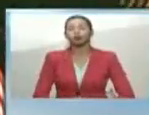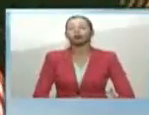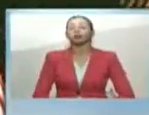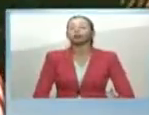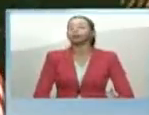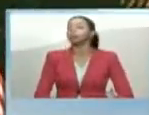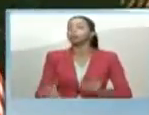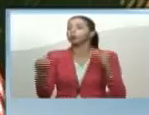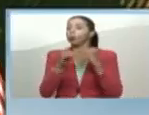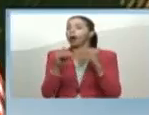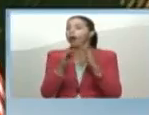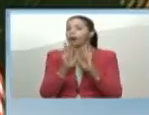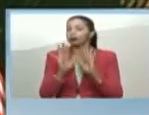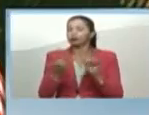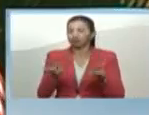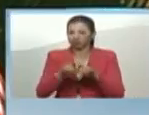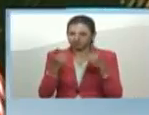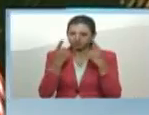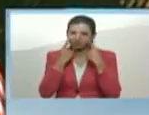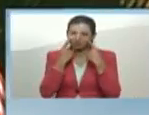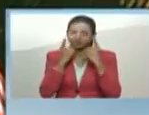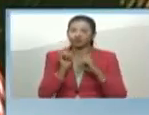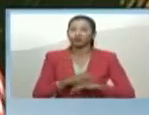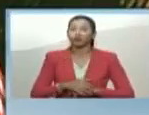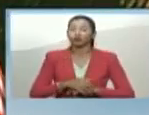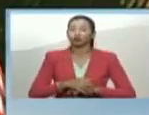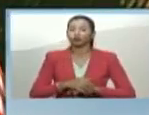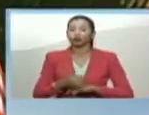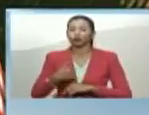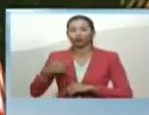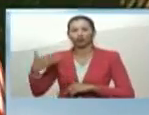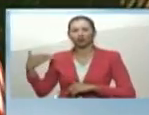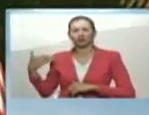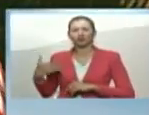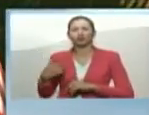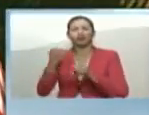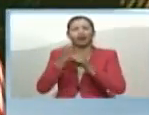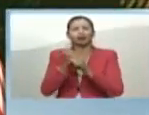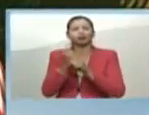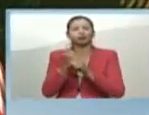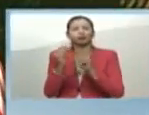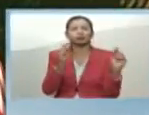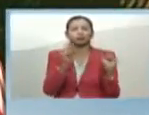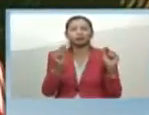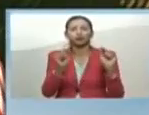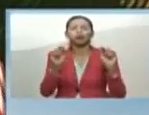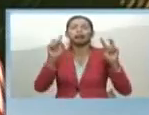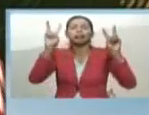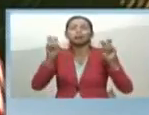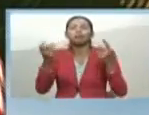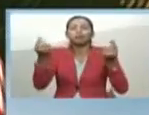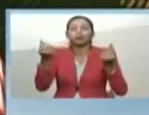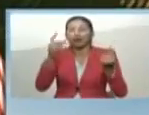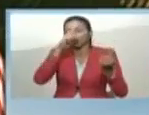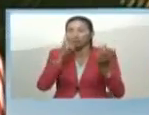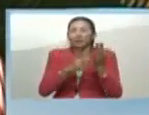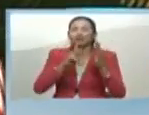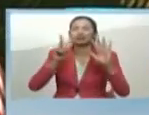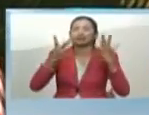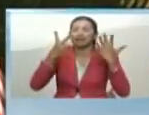igual fíjense ustedes yo he estado todos estos días trabajando el tema de las finanzas públicas 2016 2017